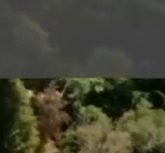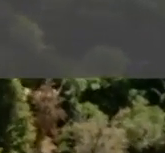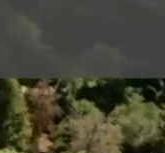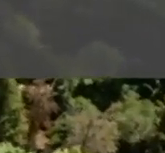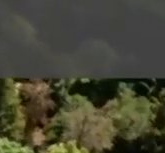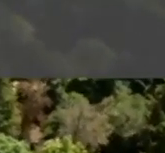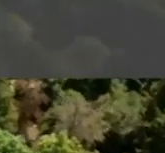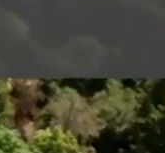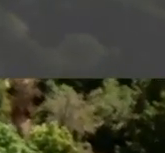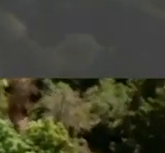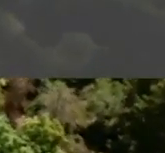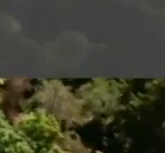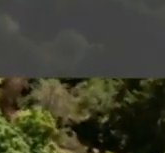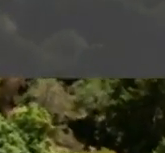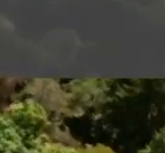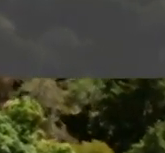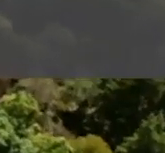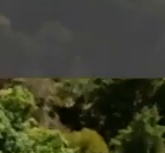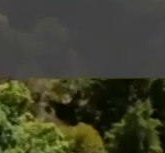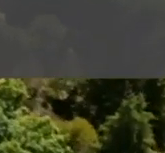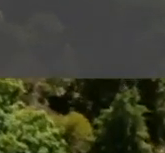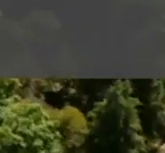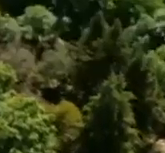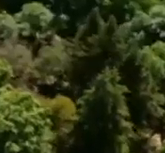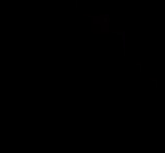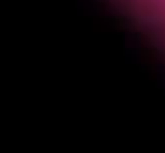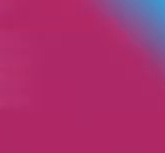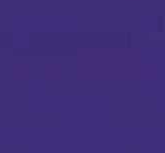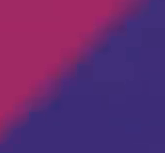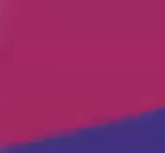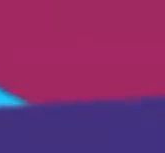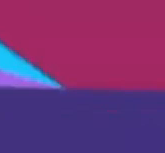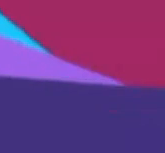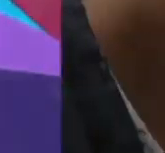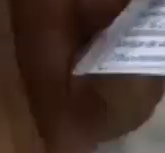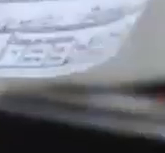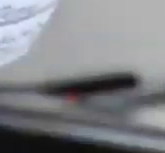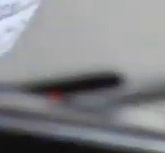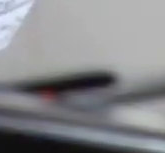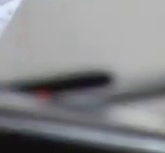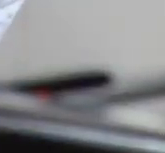Tizatlán. La otra dimensión del cine.